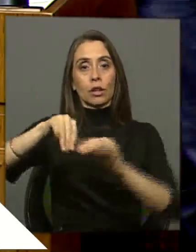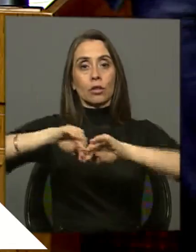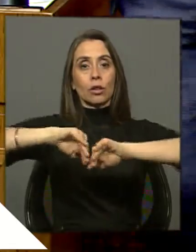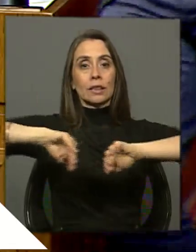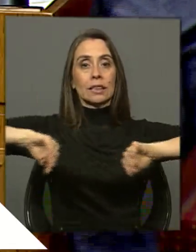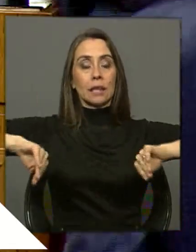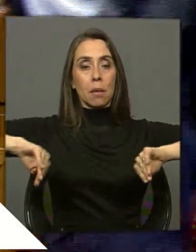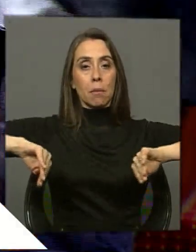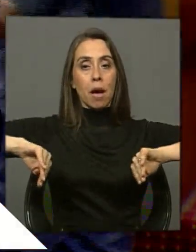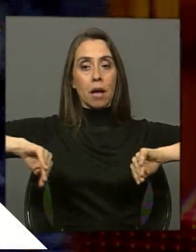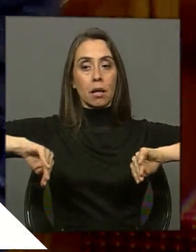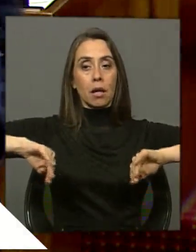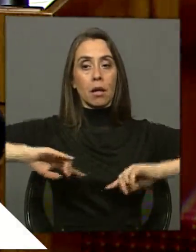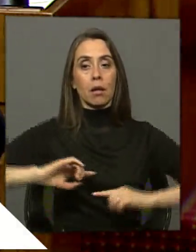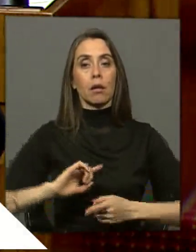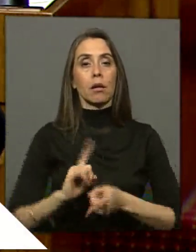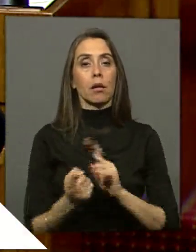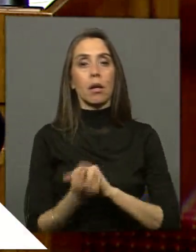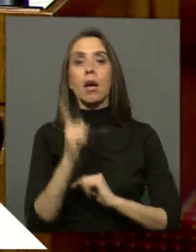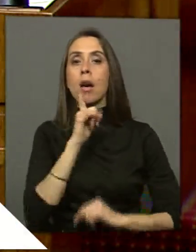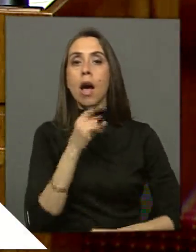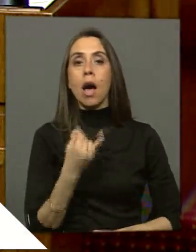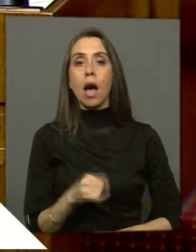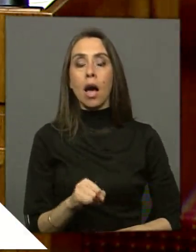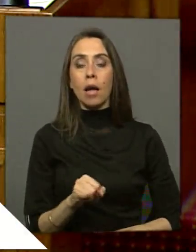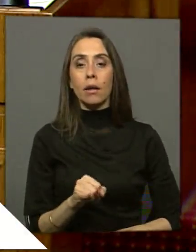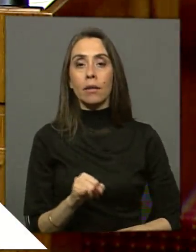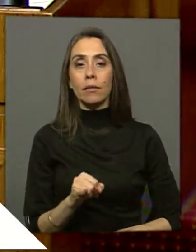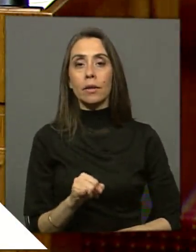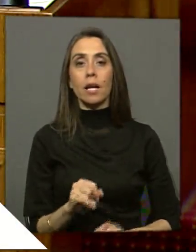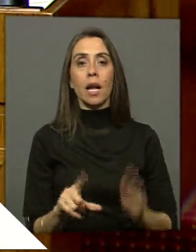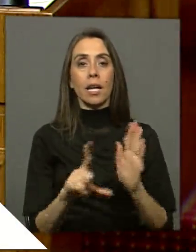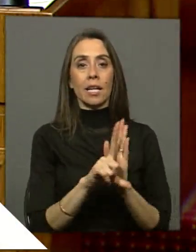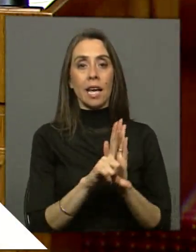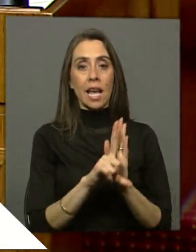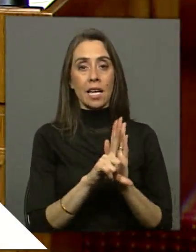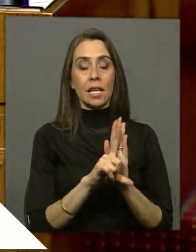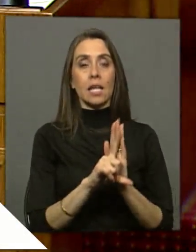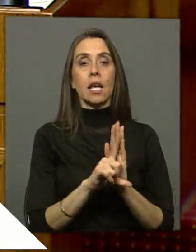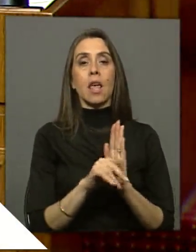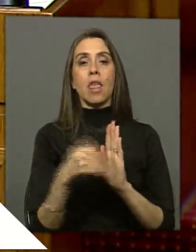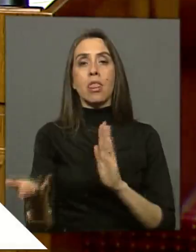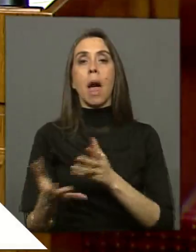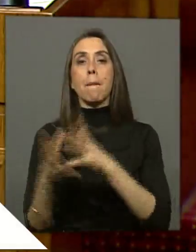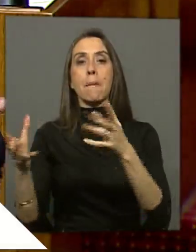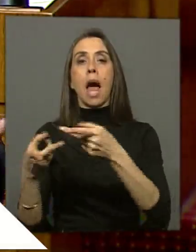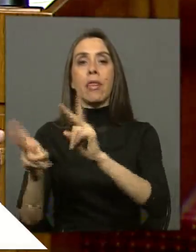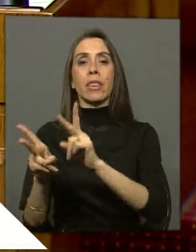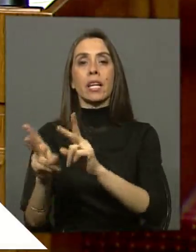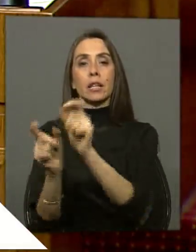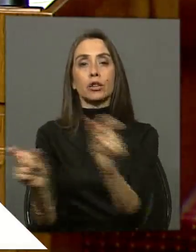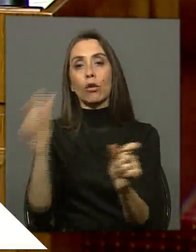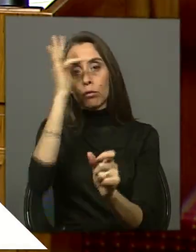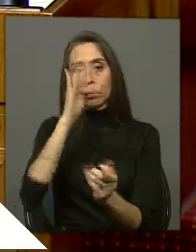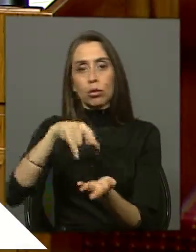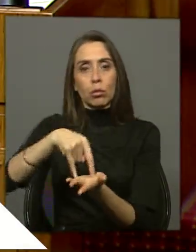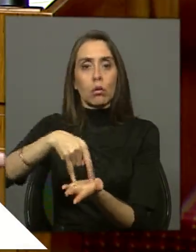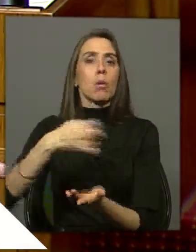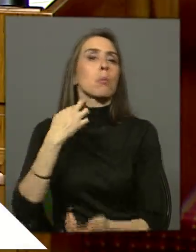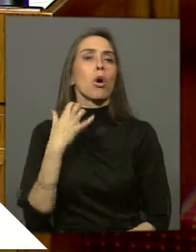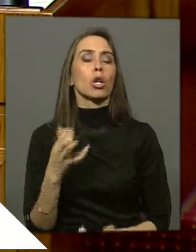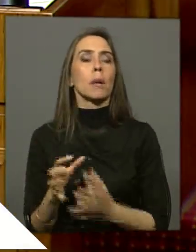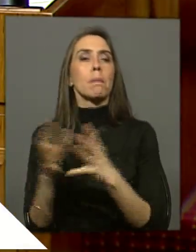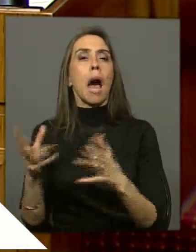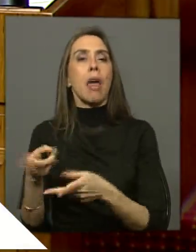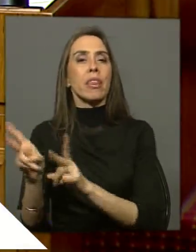puede resultar finalmente que haya una ley que le dé más derechos. Y yo digo por qué los funcionarios del Congreso van a tener